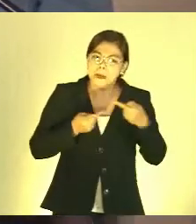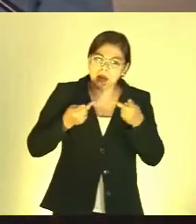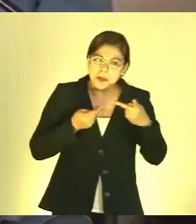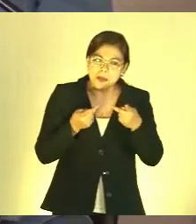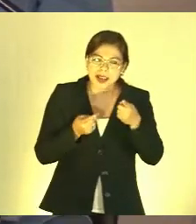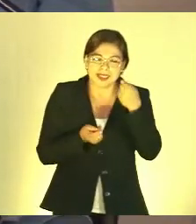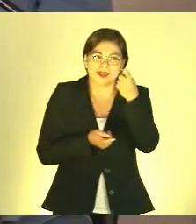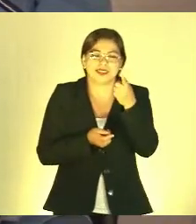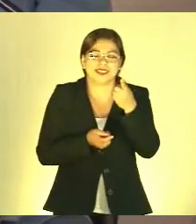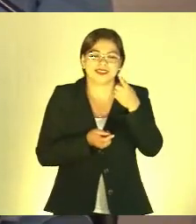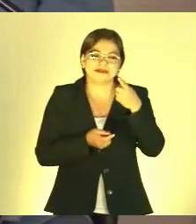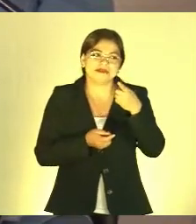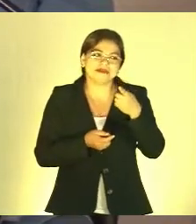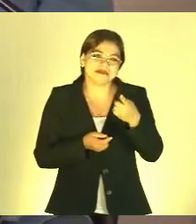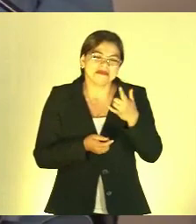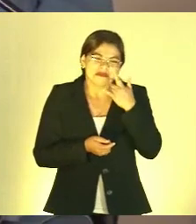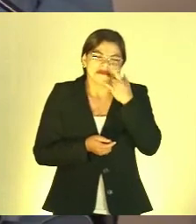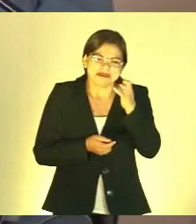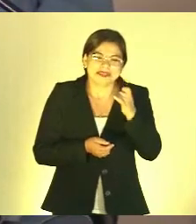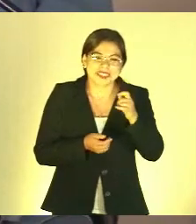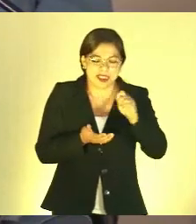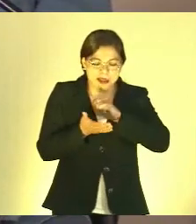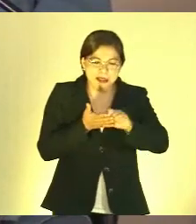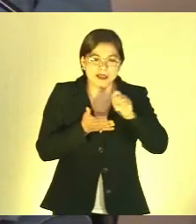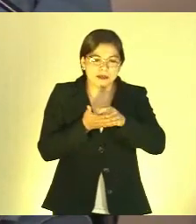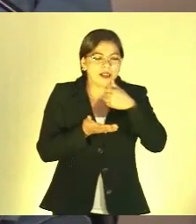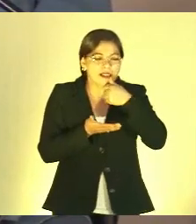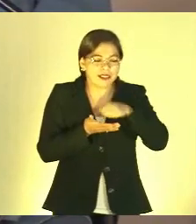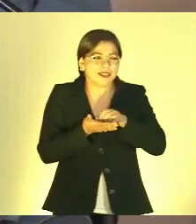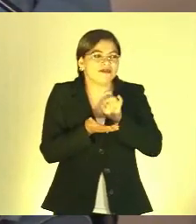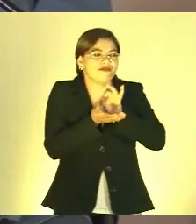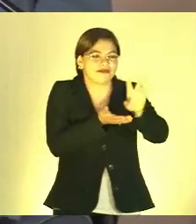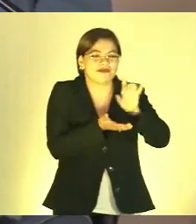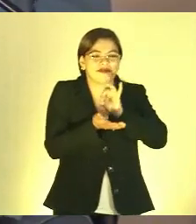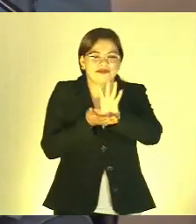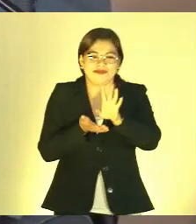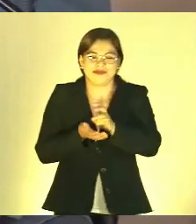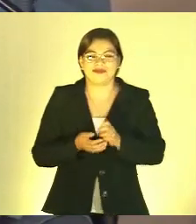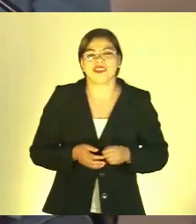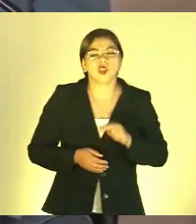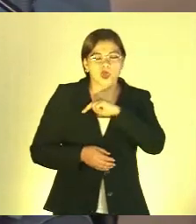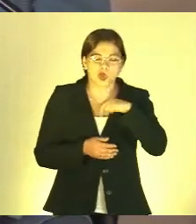extrañas cartas que te van a llegar de América Latina que te enviaremos.